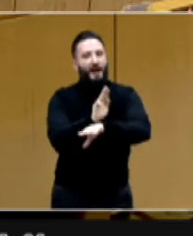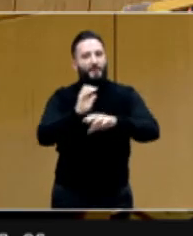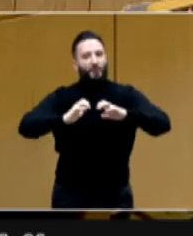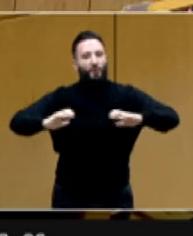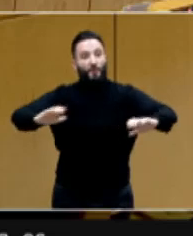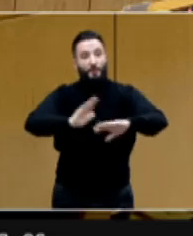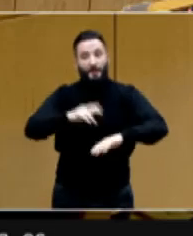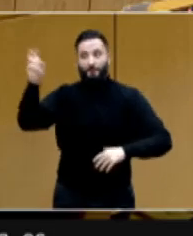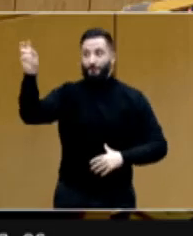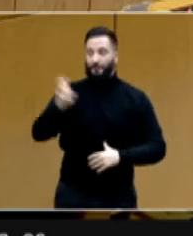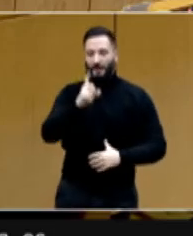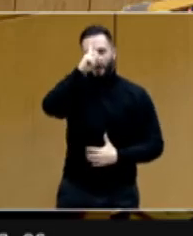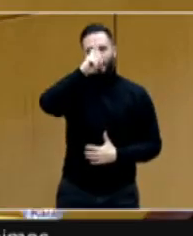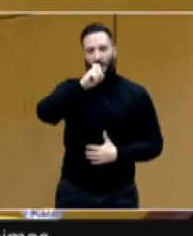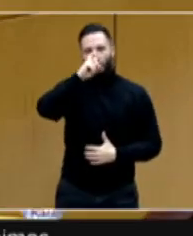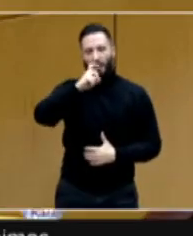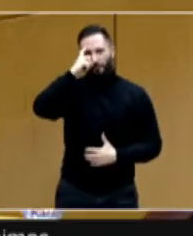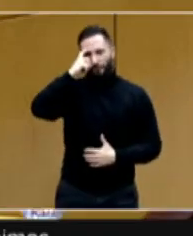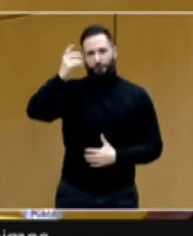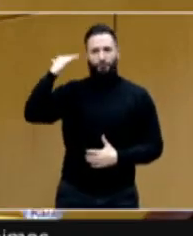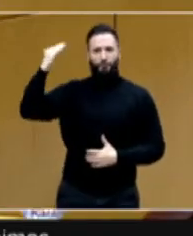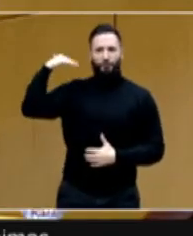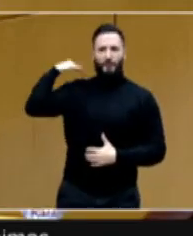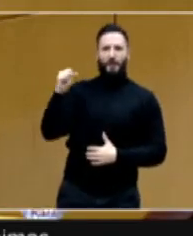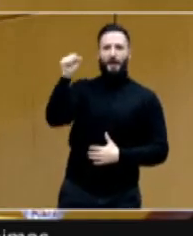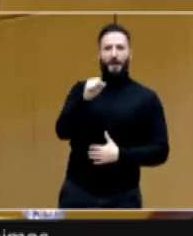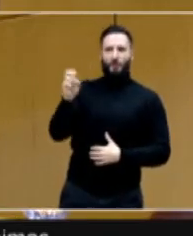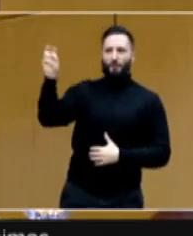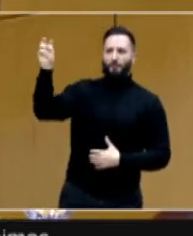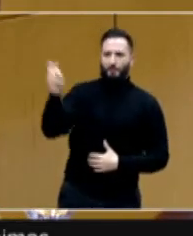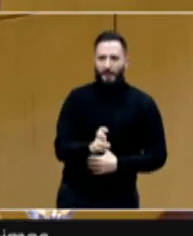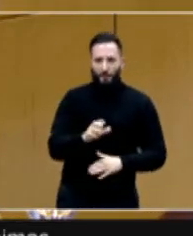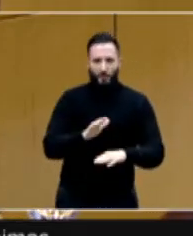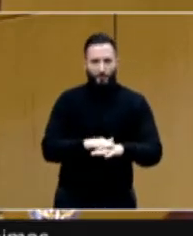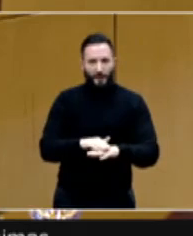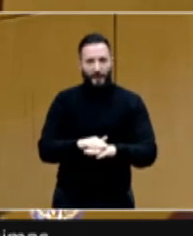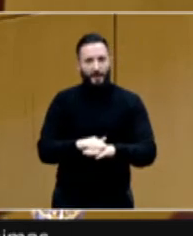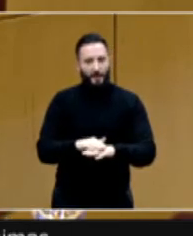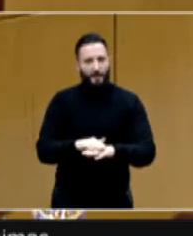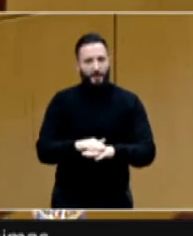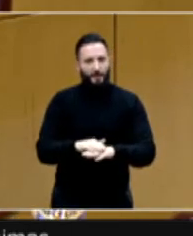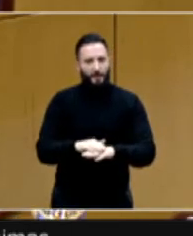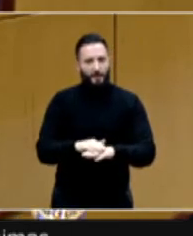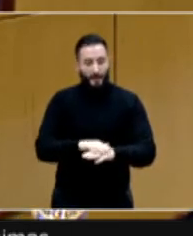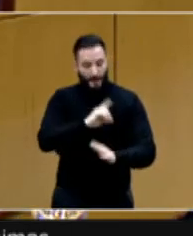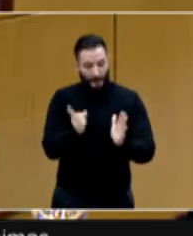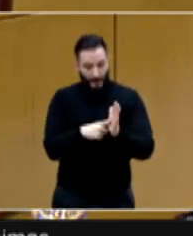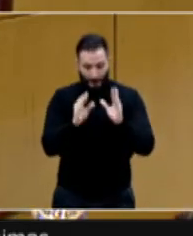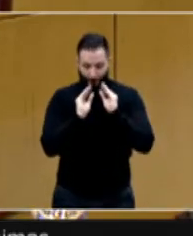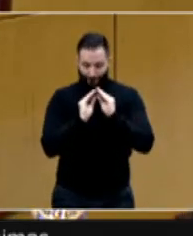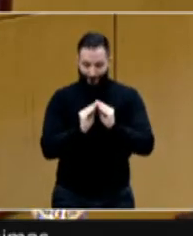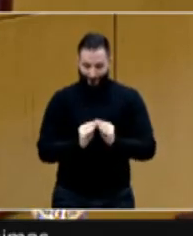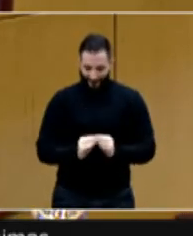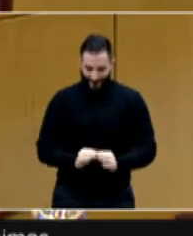efectivamente que no hace aún dos años pasamos por aquí para obtener la aprobación definitiva de esta ley que ha marcado